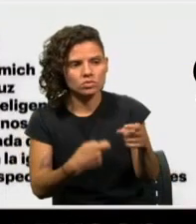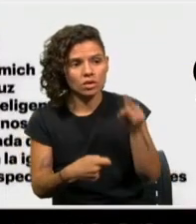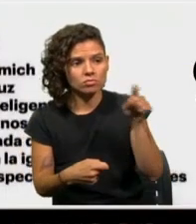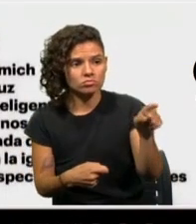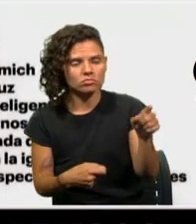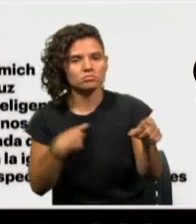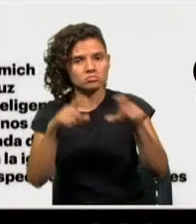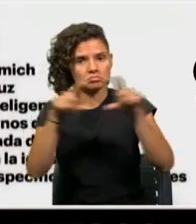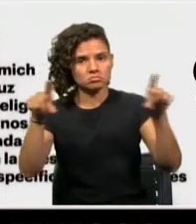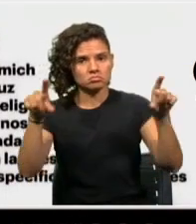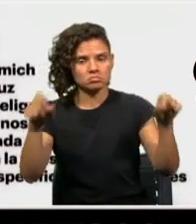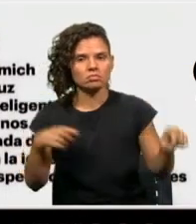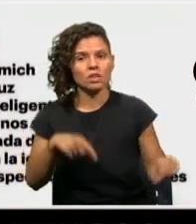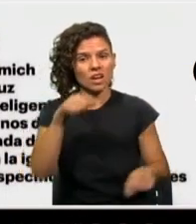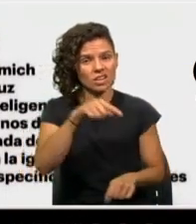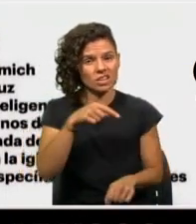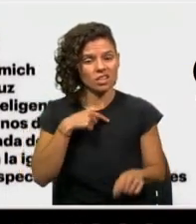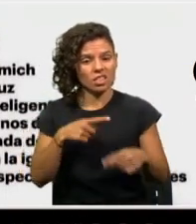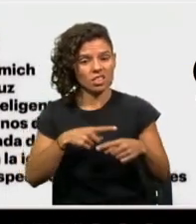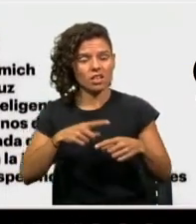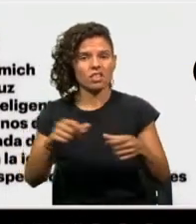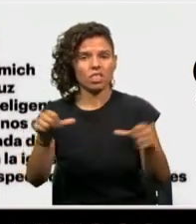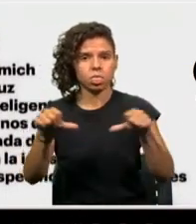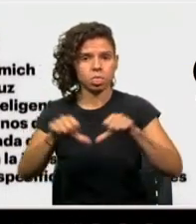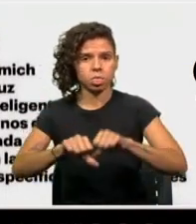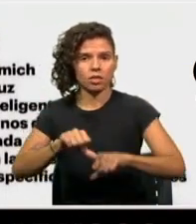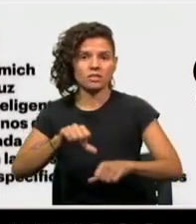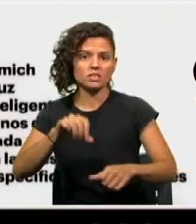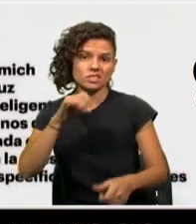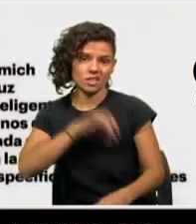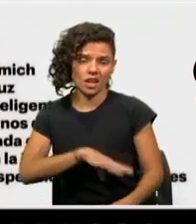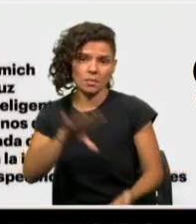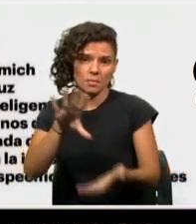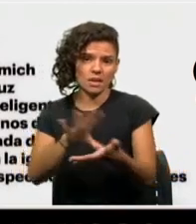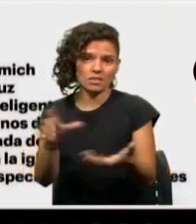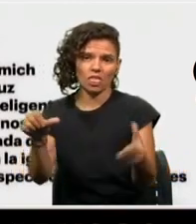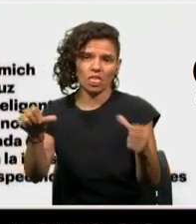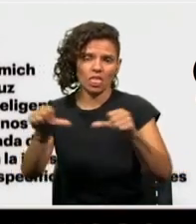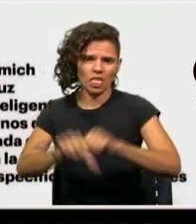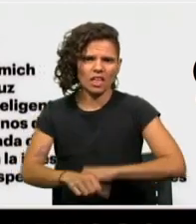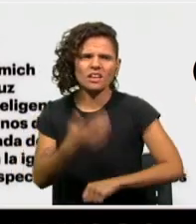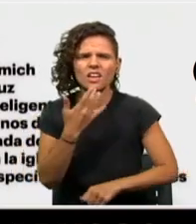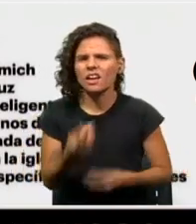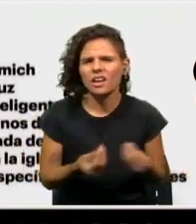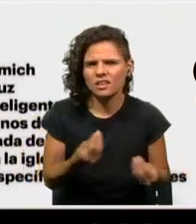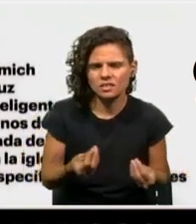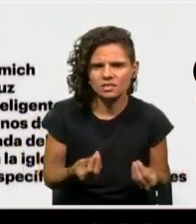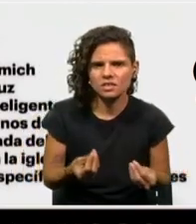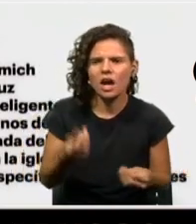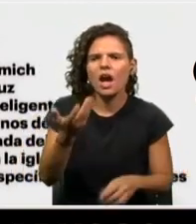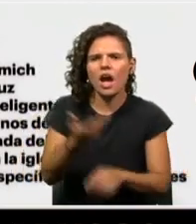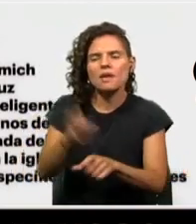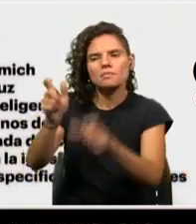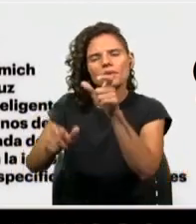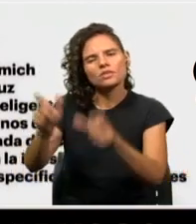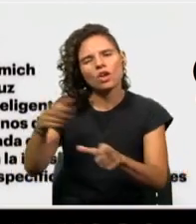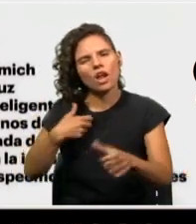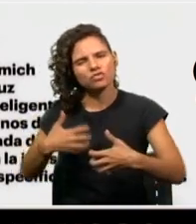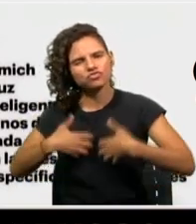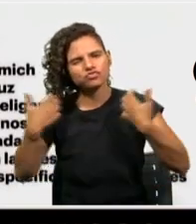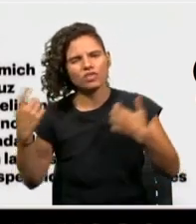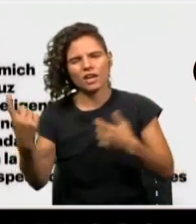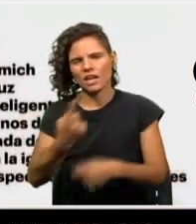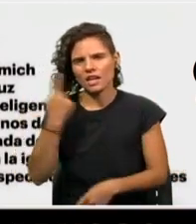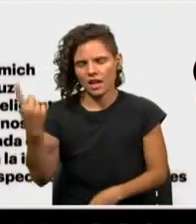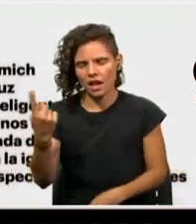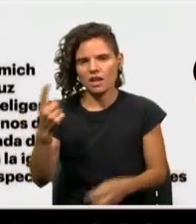crisis que está viviendo el país es principalmente la expresión de un descontento social generalizado, un